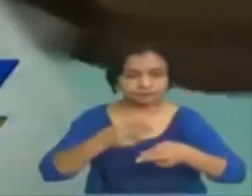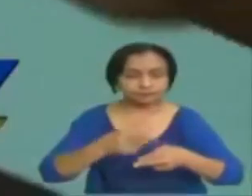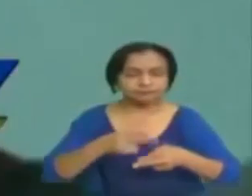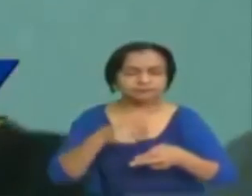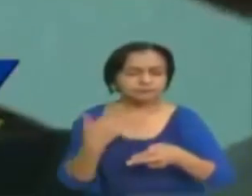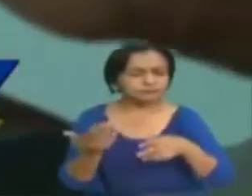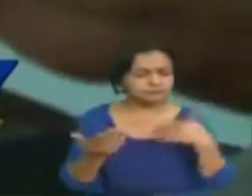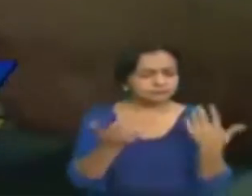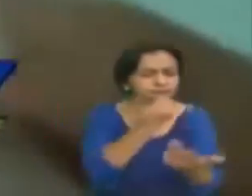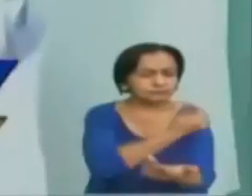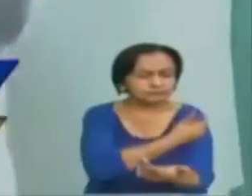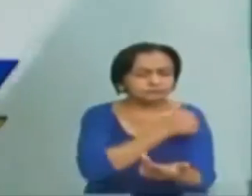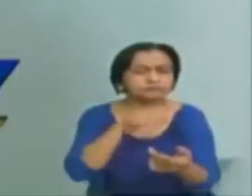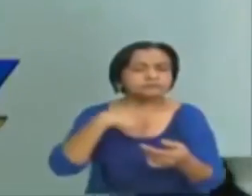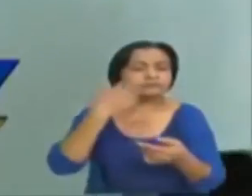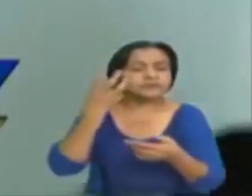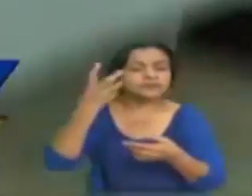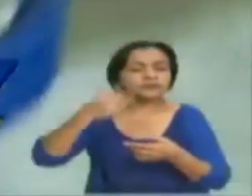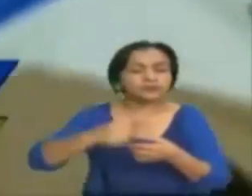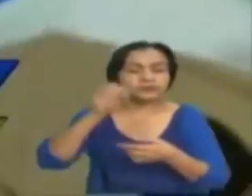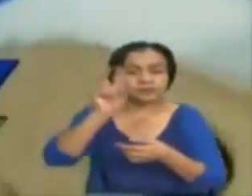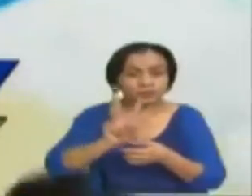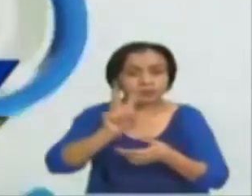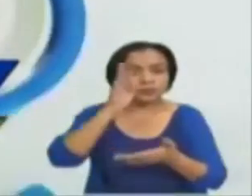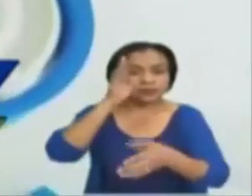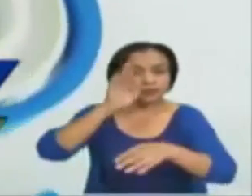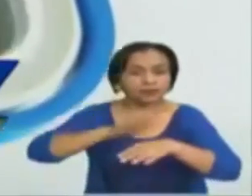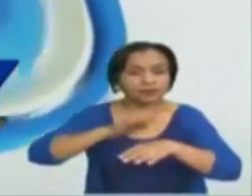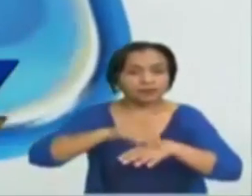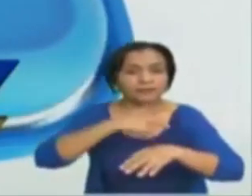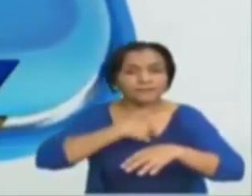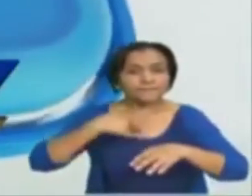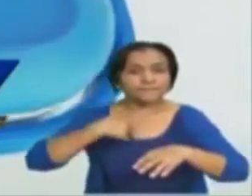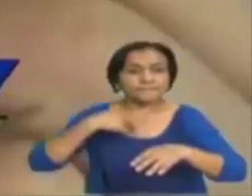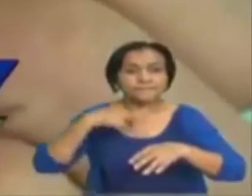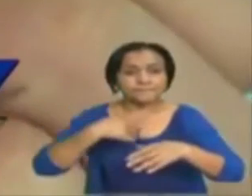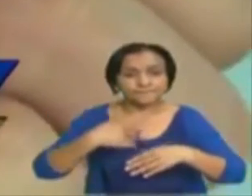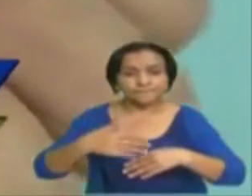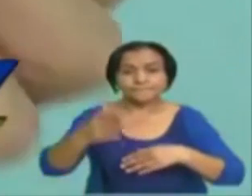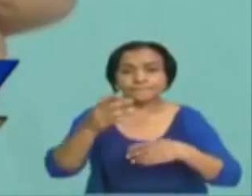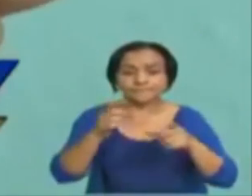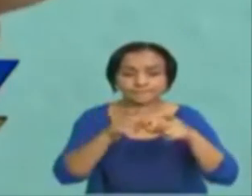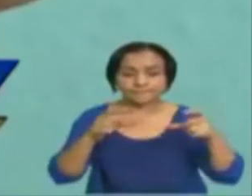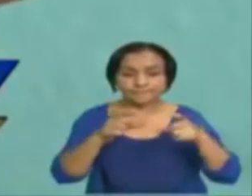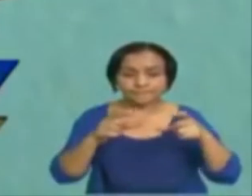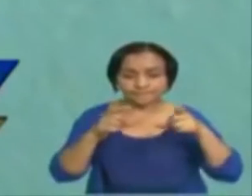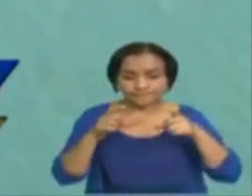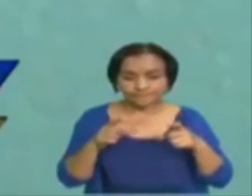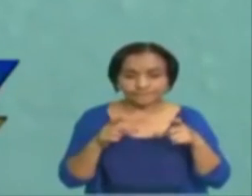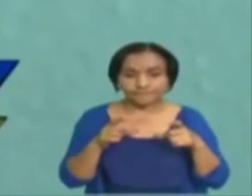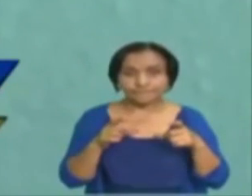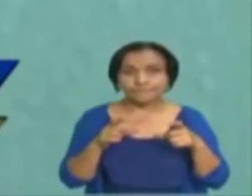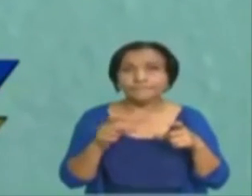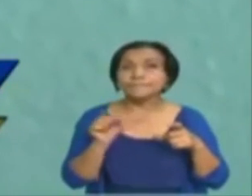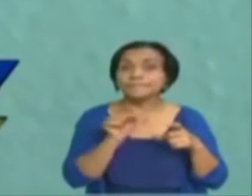en Jinotega, en la Casa de FedSalud, a las 8 de la mañana, en la Concordia, Departamento de Jinotega, a las 8